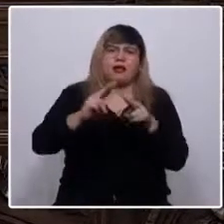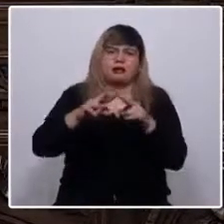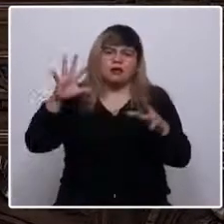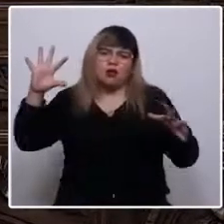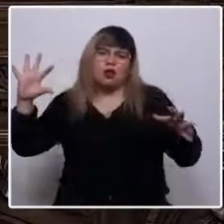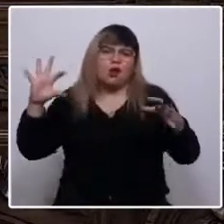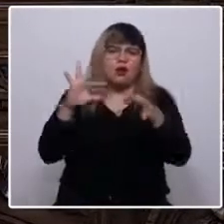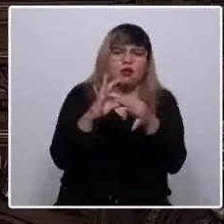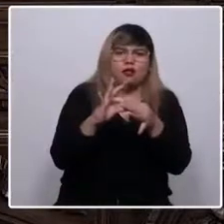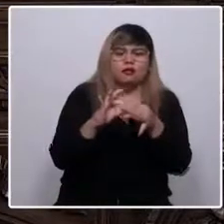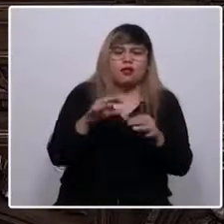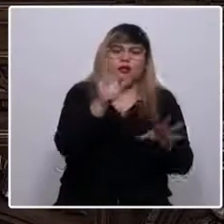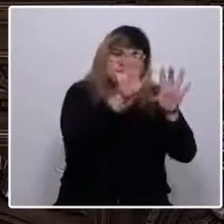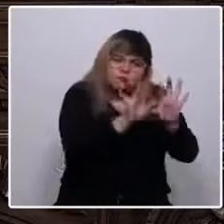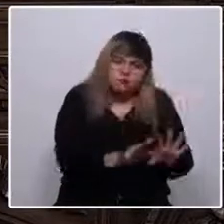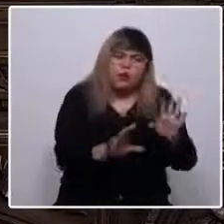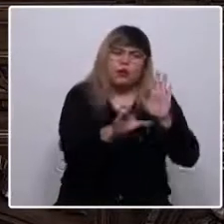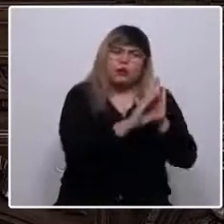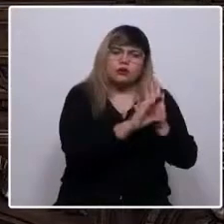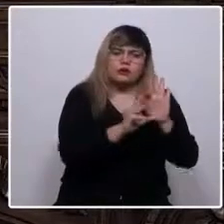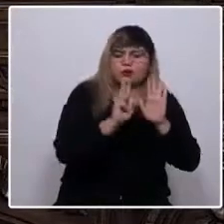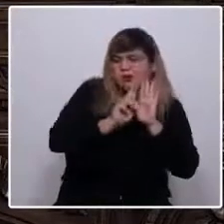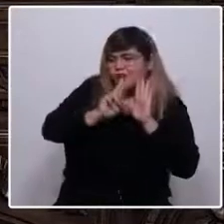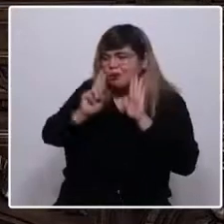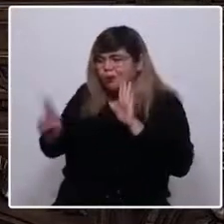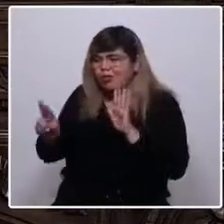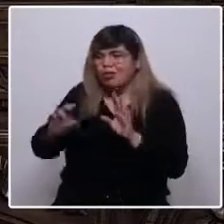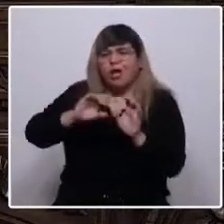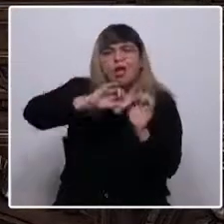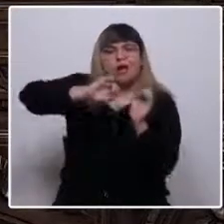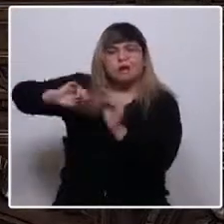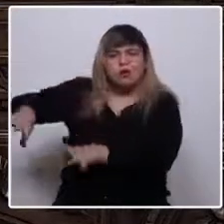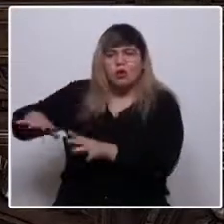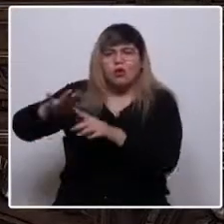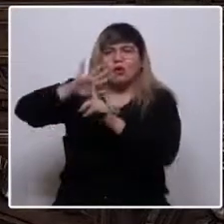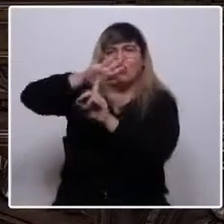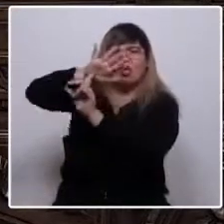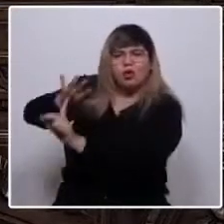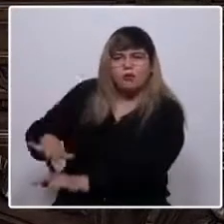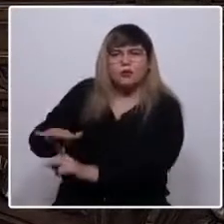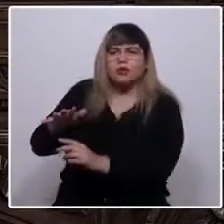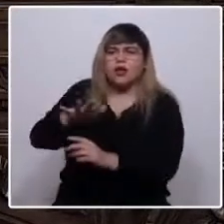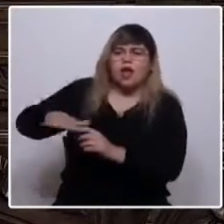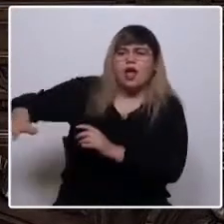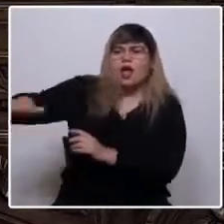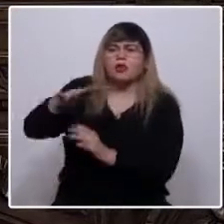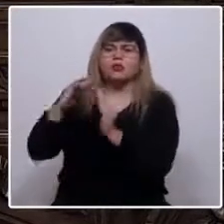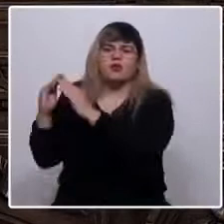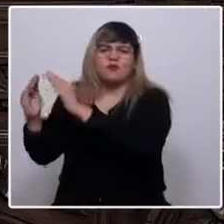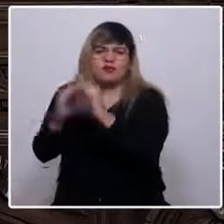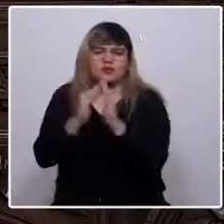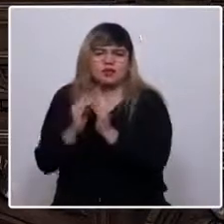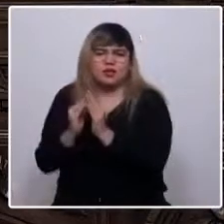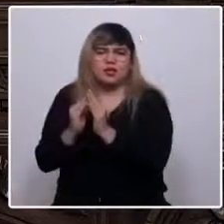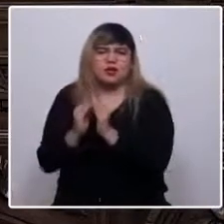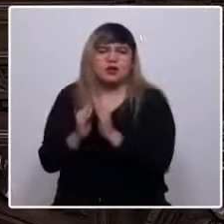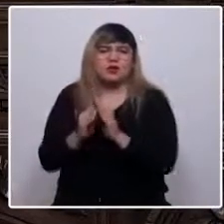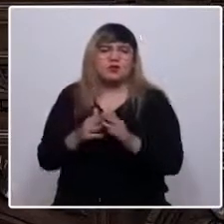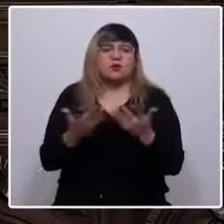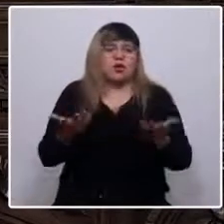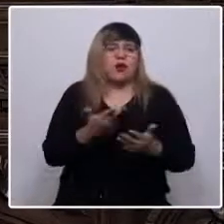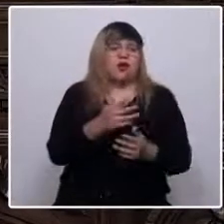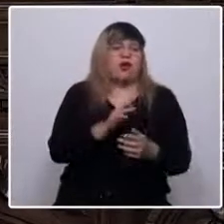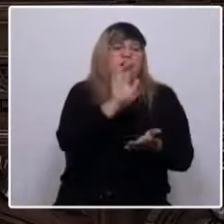tenemos que escribir una constitución que dé respuesta al abandono y la exclusión de todos nuestras y nuestros vecinos por parte del actual régimen